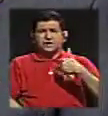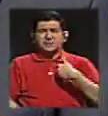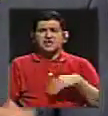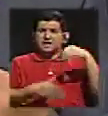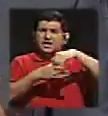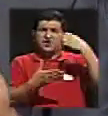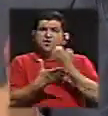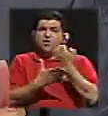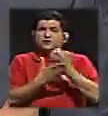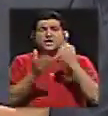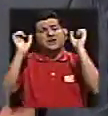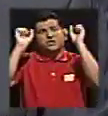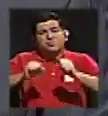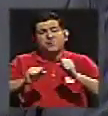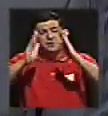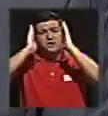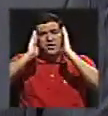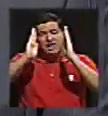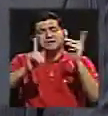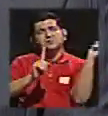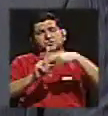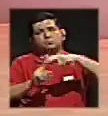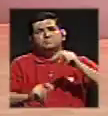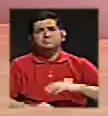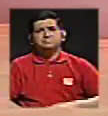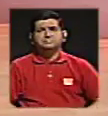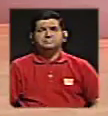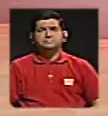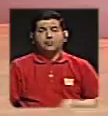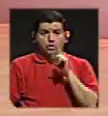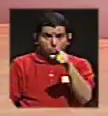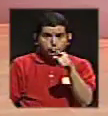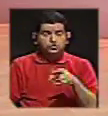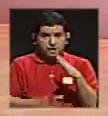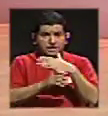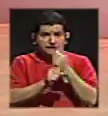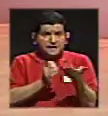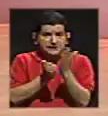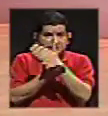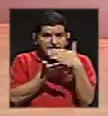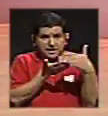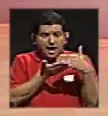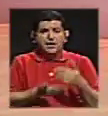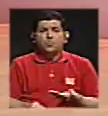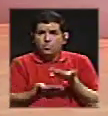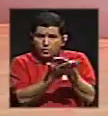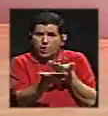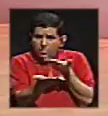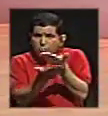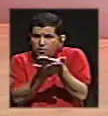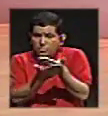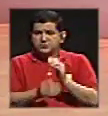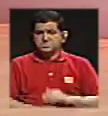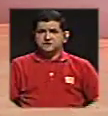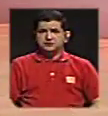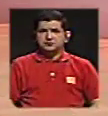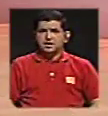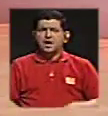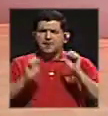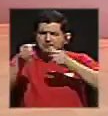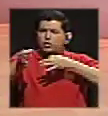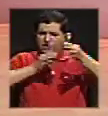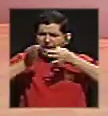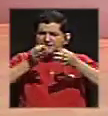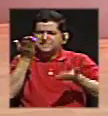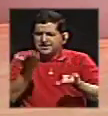contenido económico para poder ser ejercida e y ustedes han hecho han hecho propuestas en ese sentido nos podría